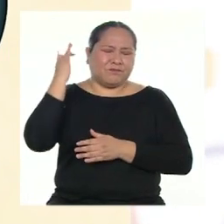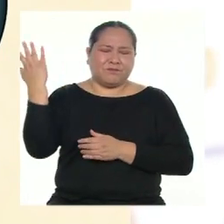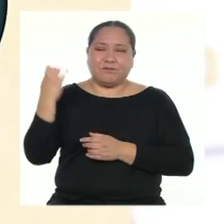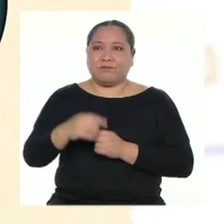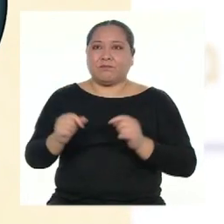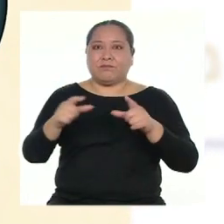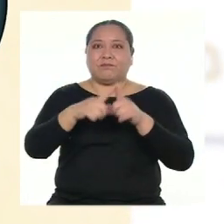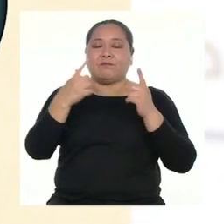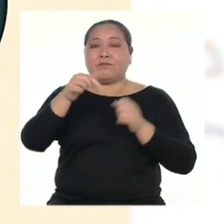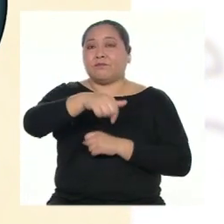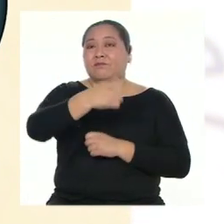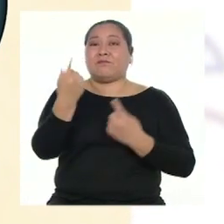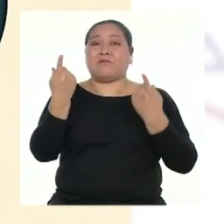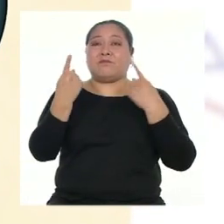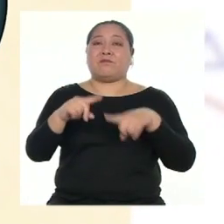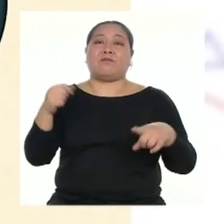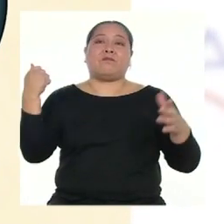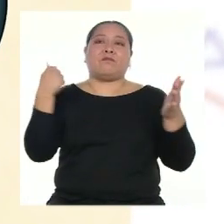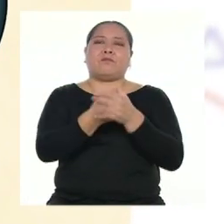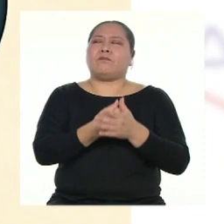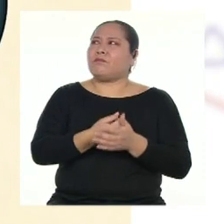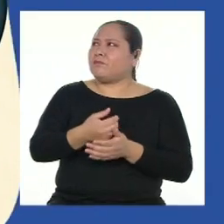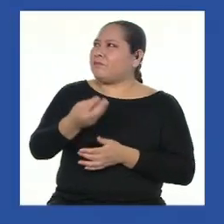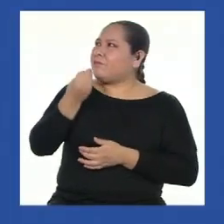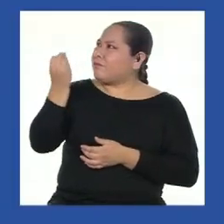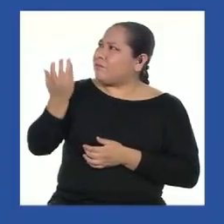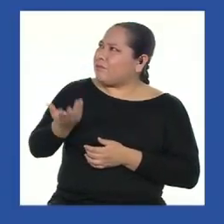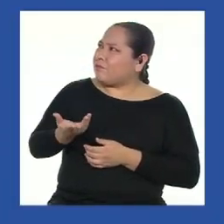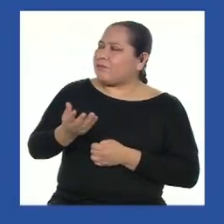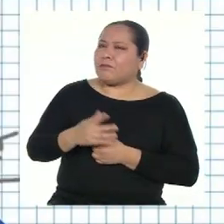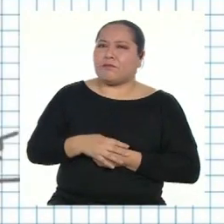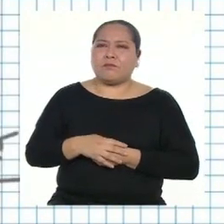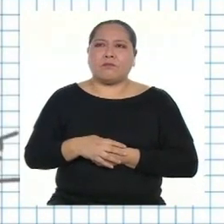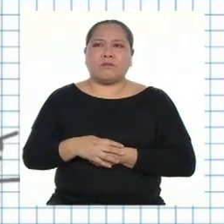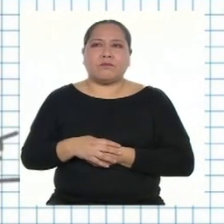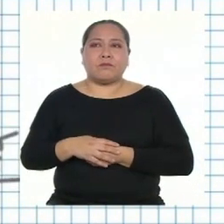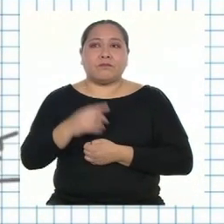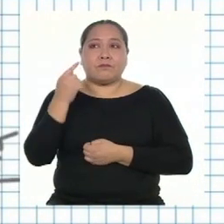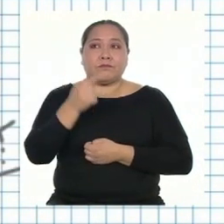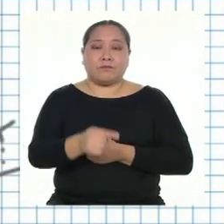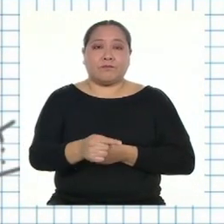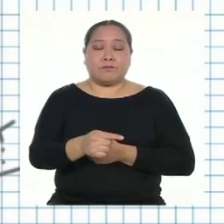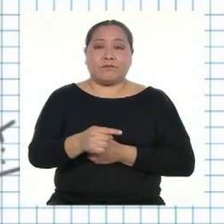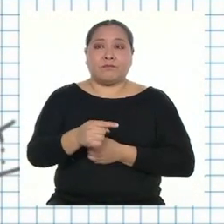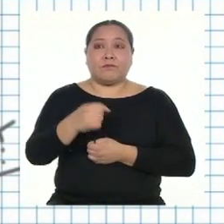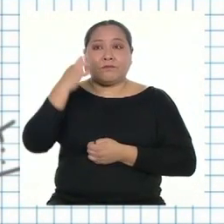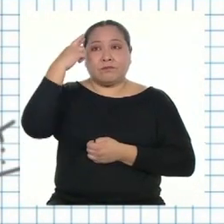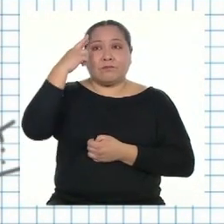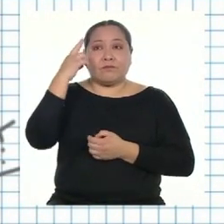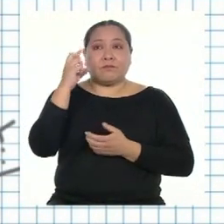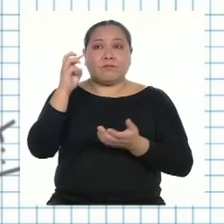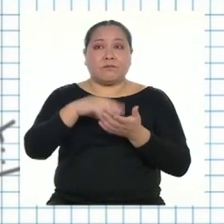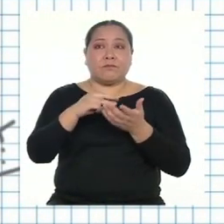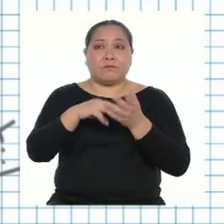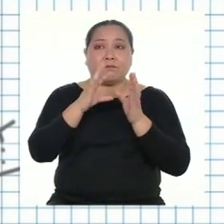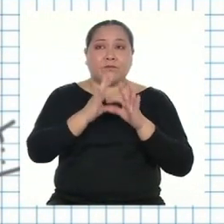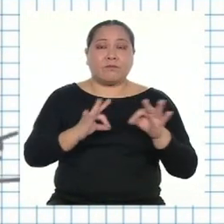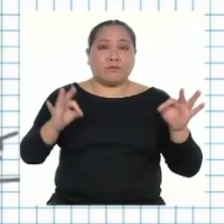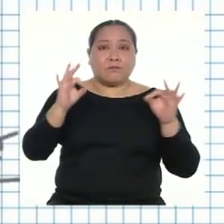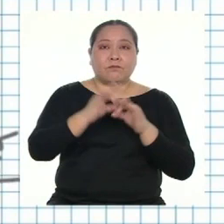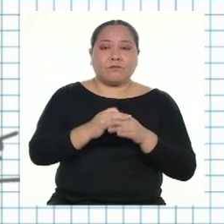los accidentes de tránsito. ¿Y por qué pasa eso? Las razones principales son la